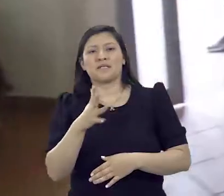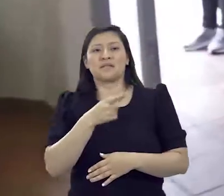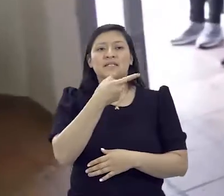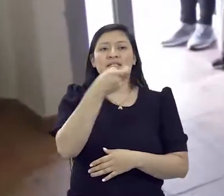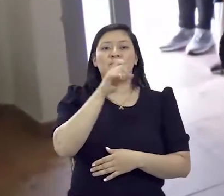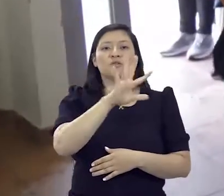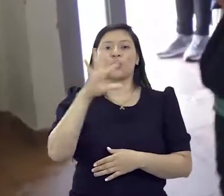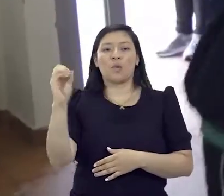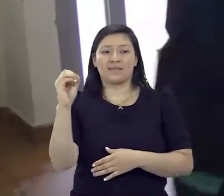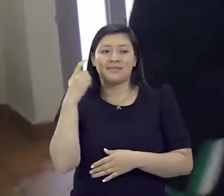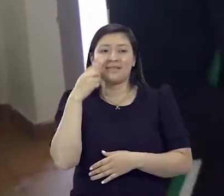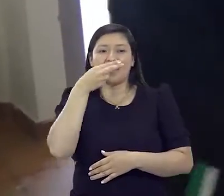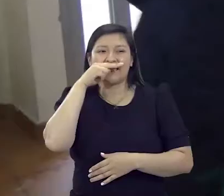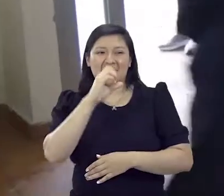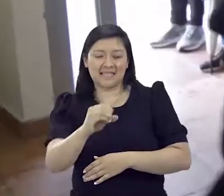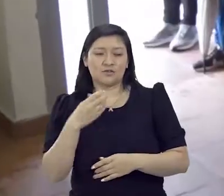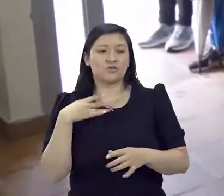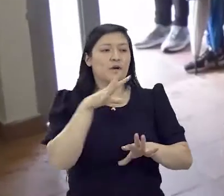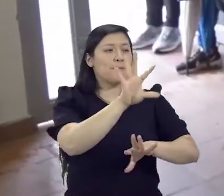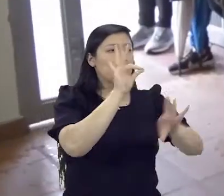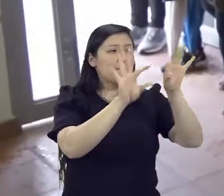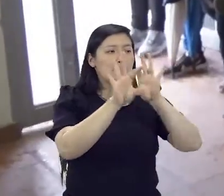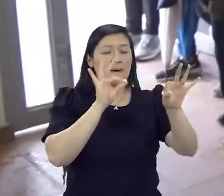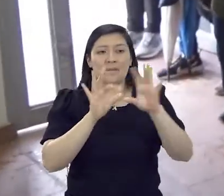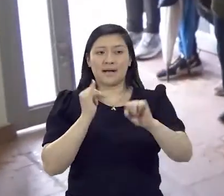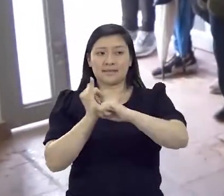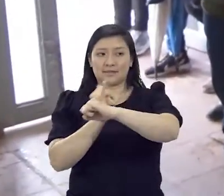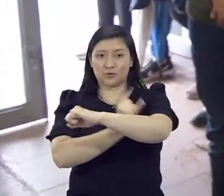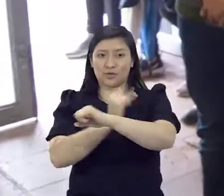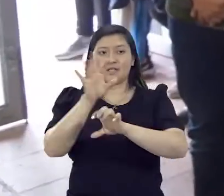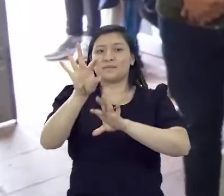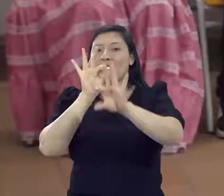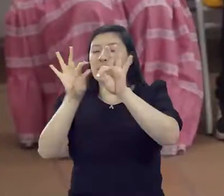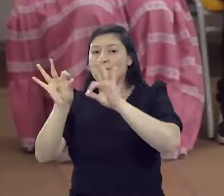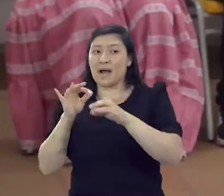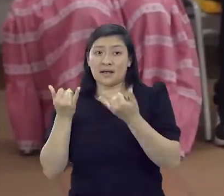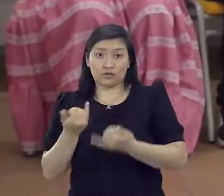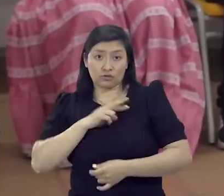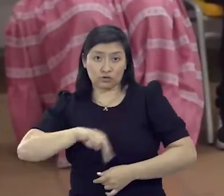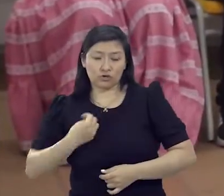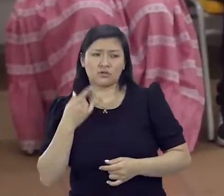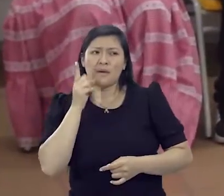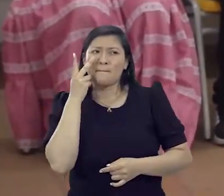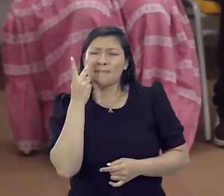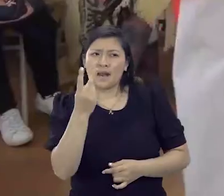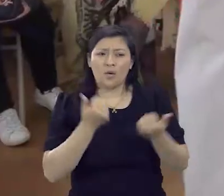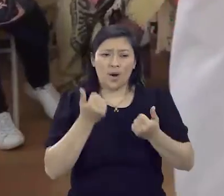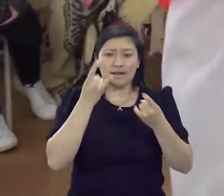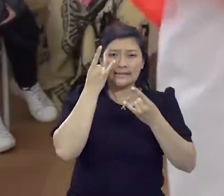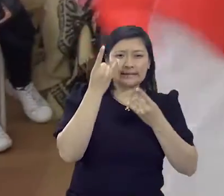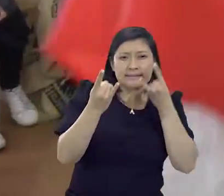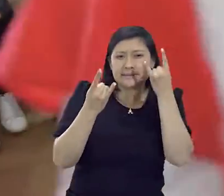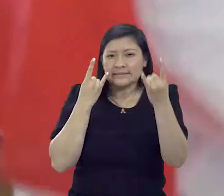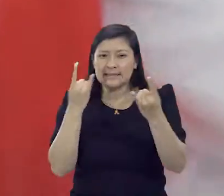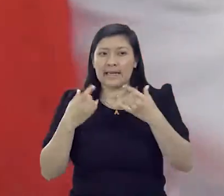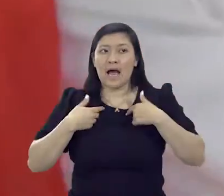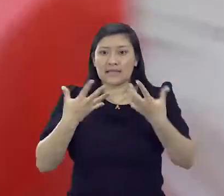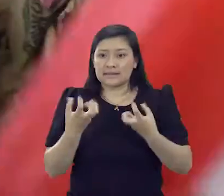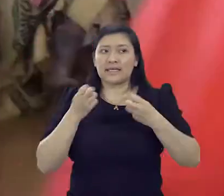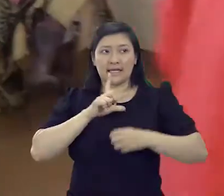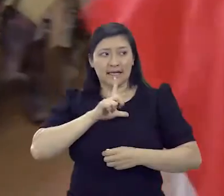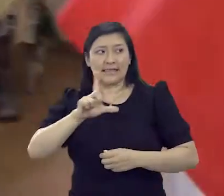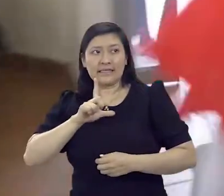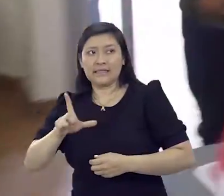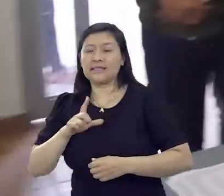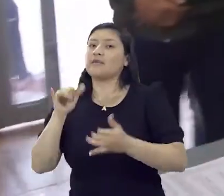50 niños de diferentes instituciones en el cual vimos el interés de ellos por comenzar a liderar desde sus